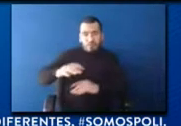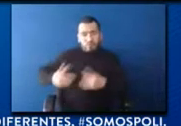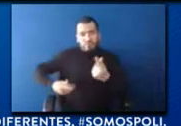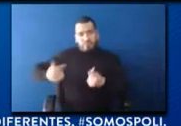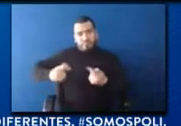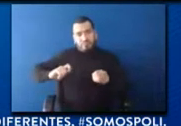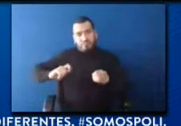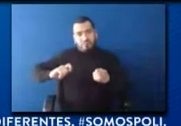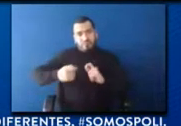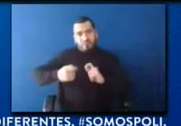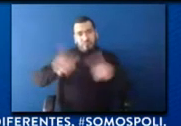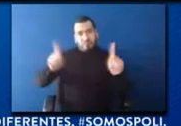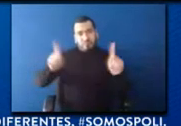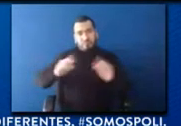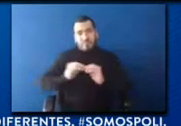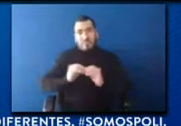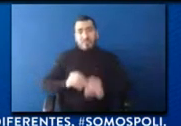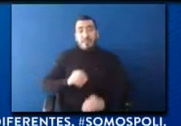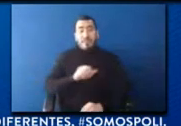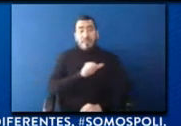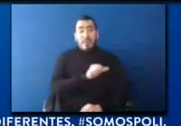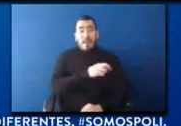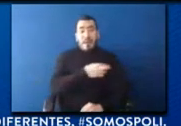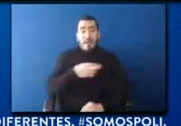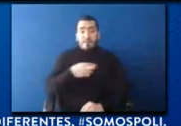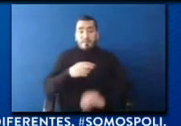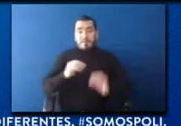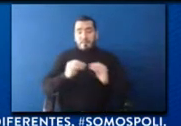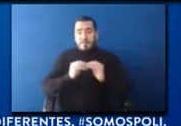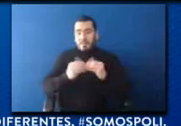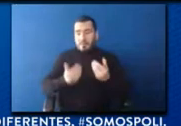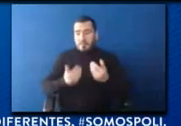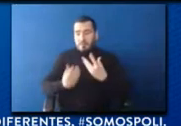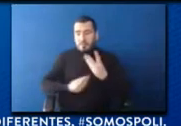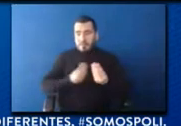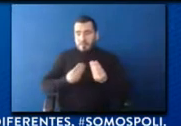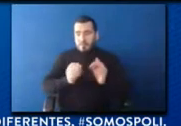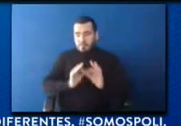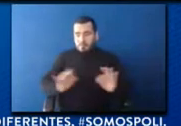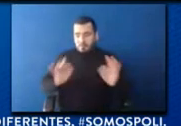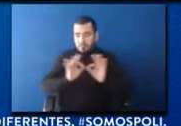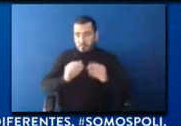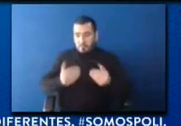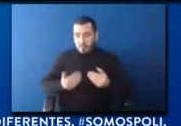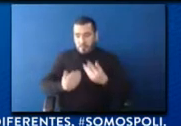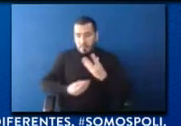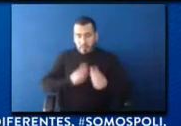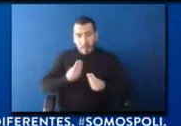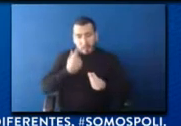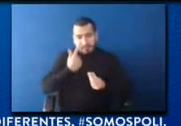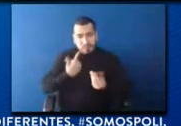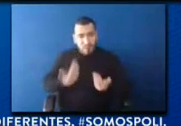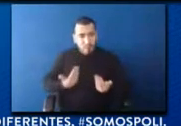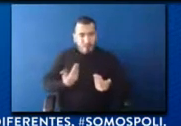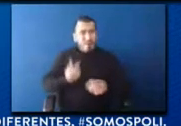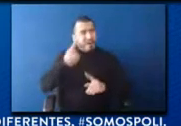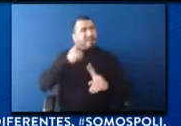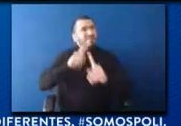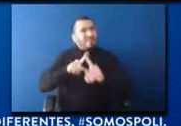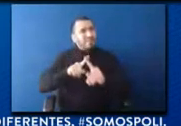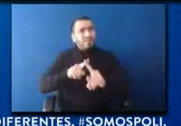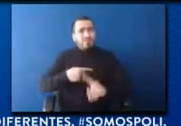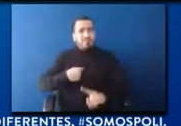están ofreciendo? Los productos y servicios financieros como un medio, como debe ser, para lograr en el día a día de todos nosotros